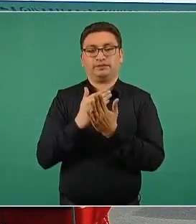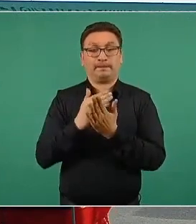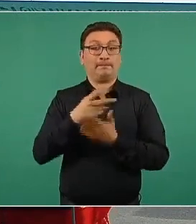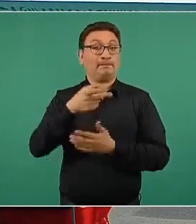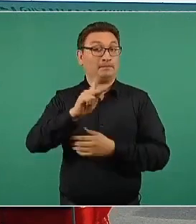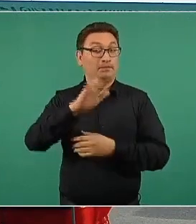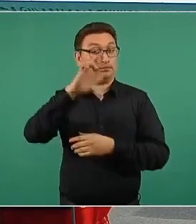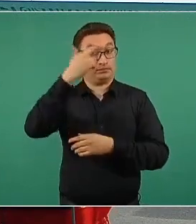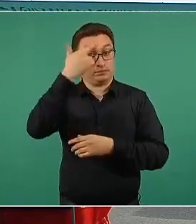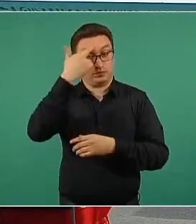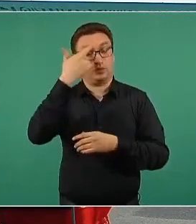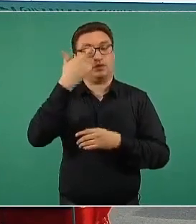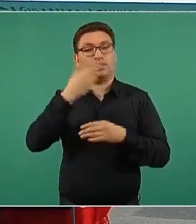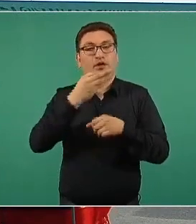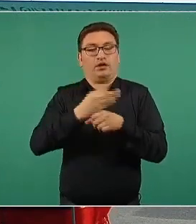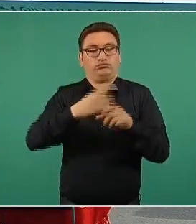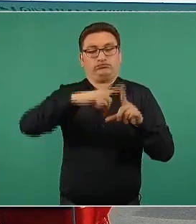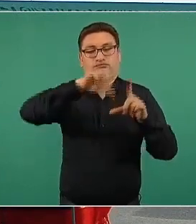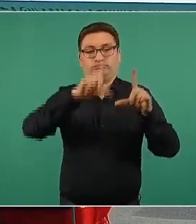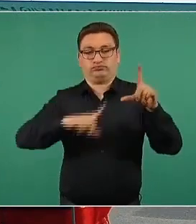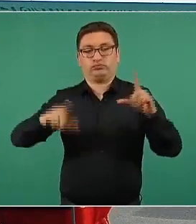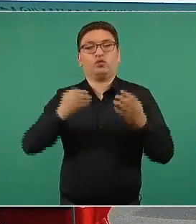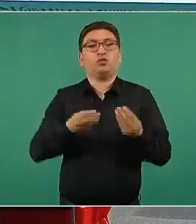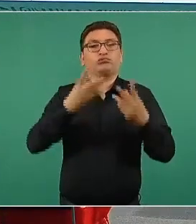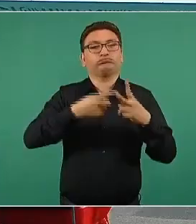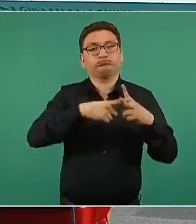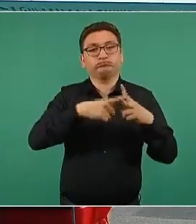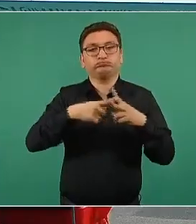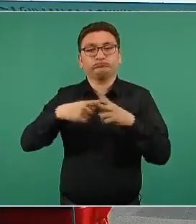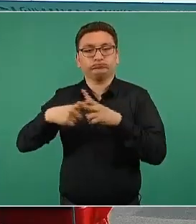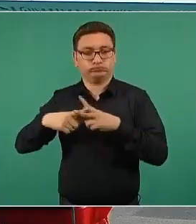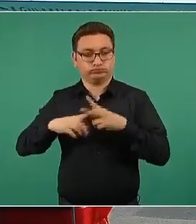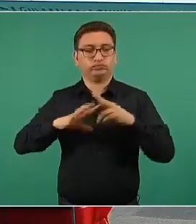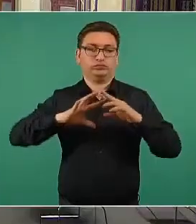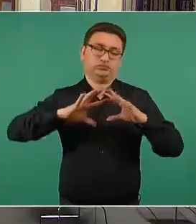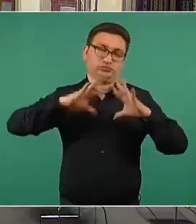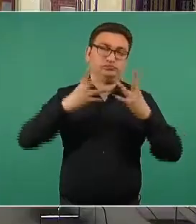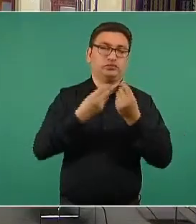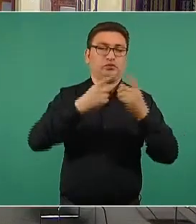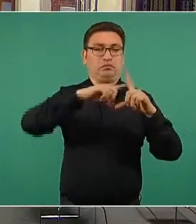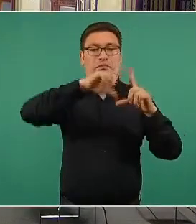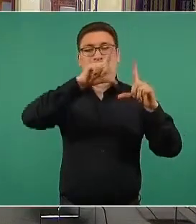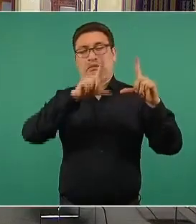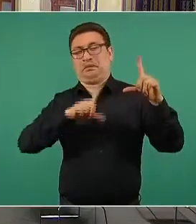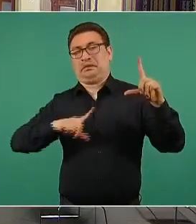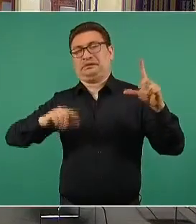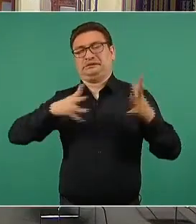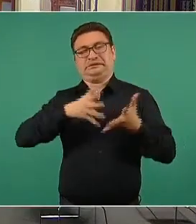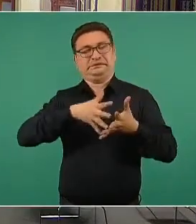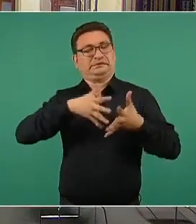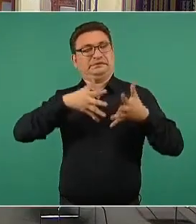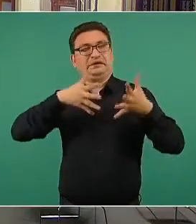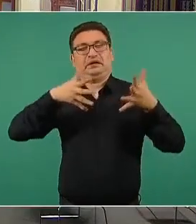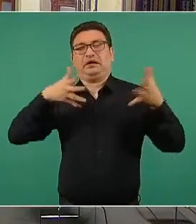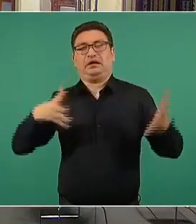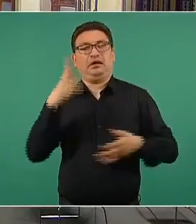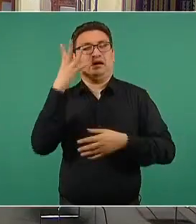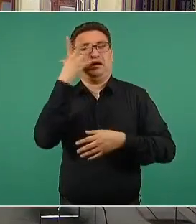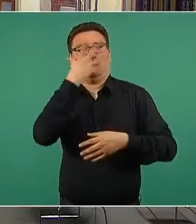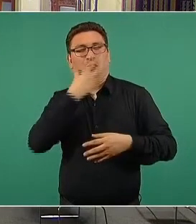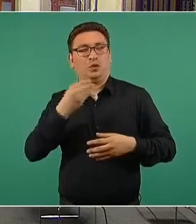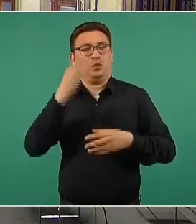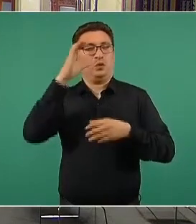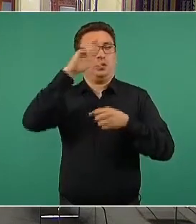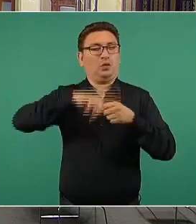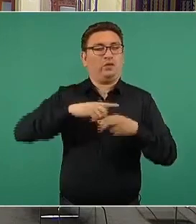esto es un promedio nacional en nuestro país, que es tan grande y con tanta belleza y riqueza